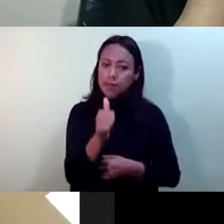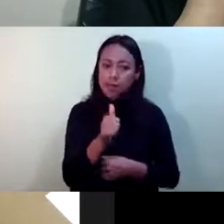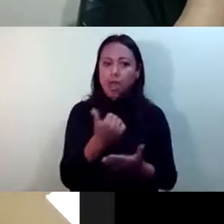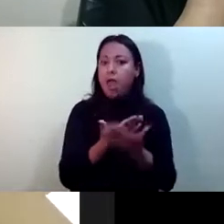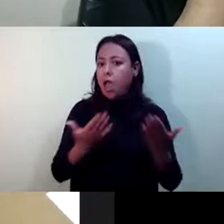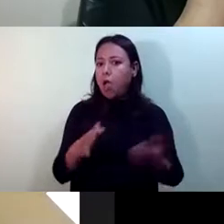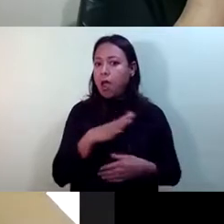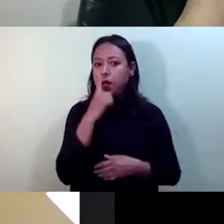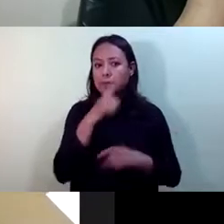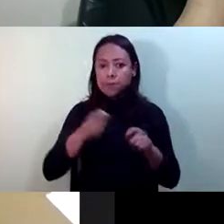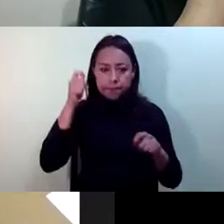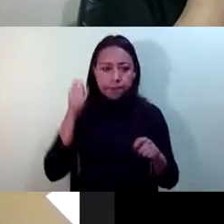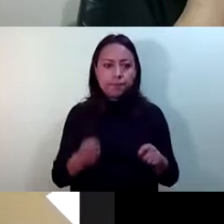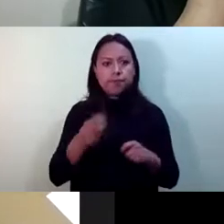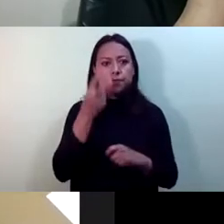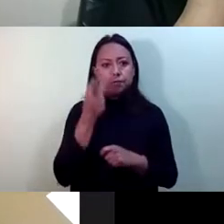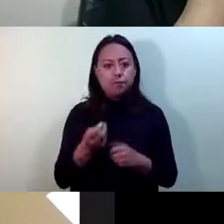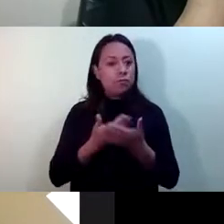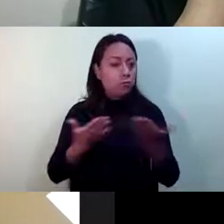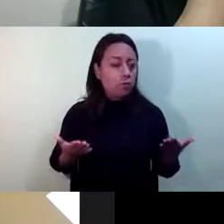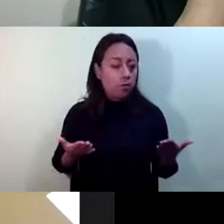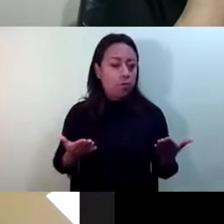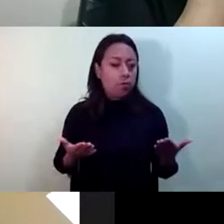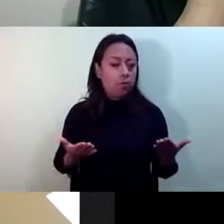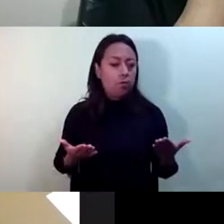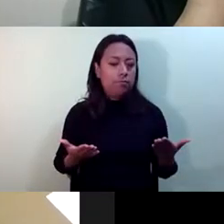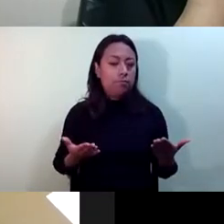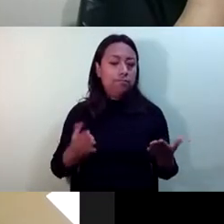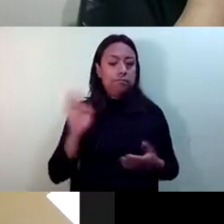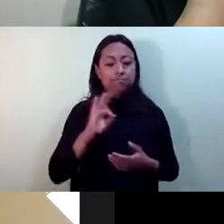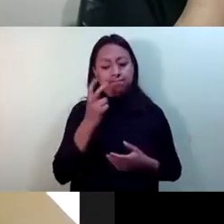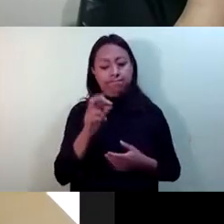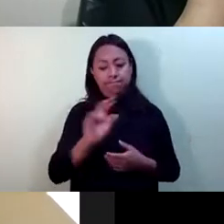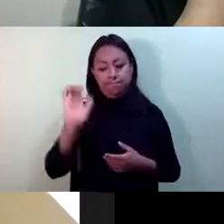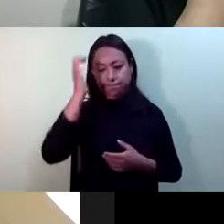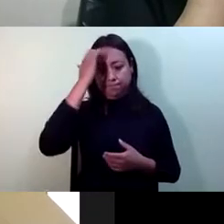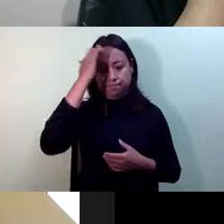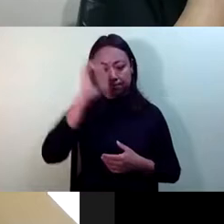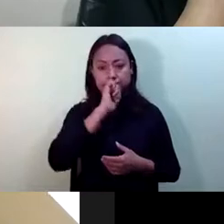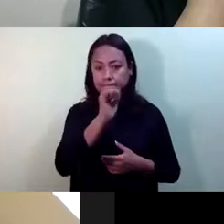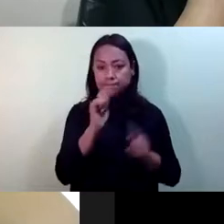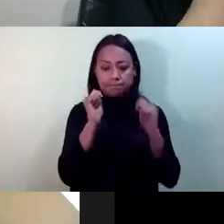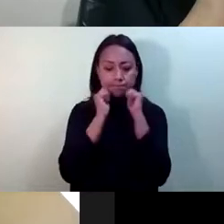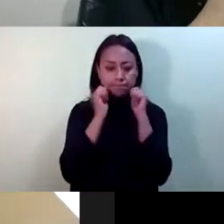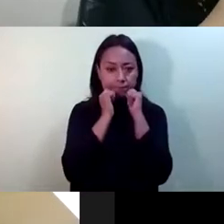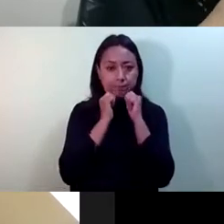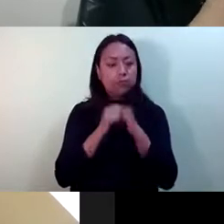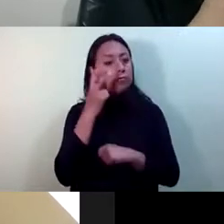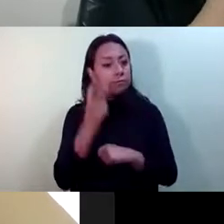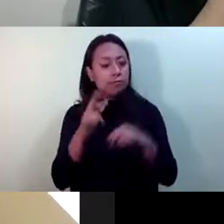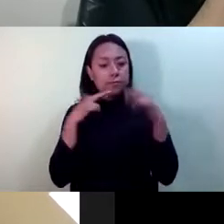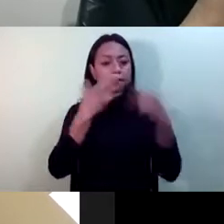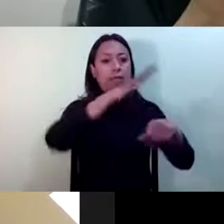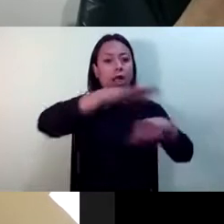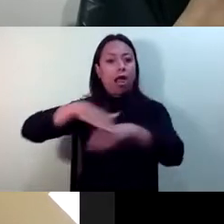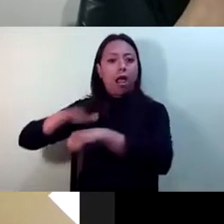sentencia. Y por esa sentencia, aunque no se reconozca, nos convocan a esta sesión